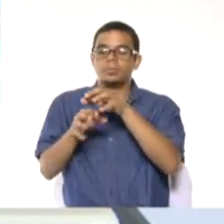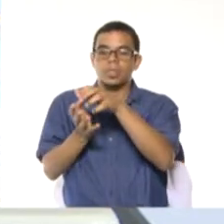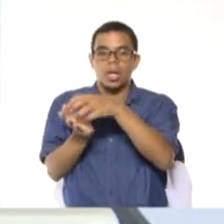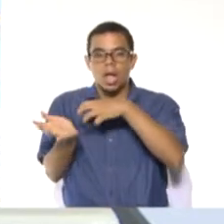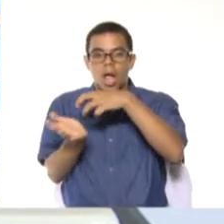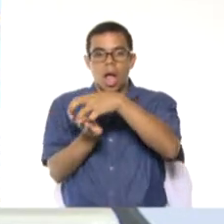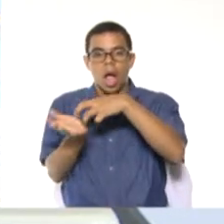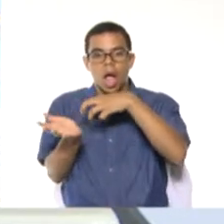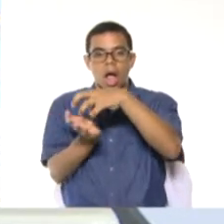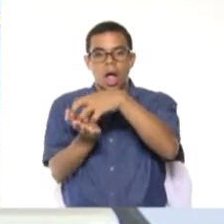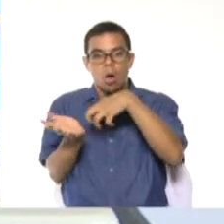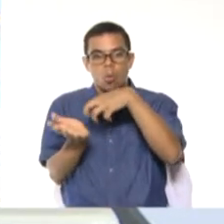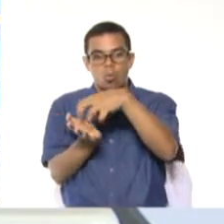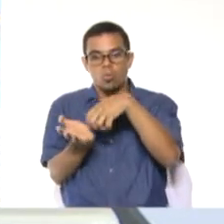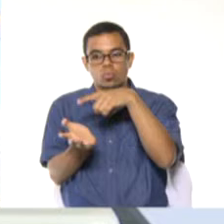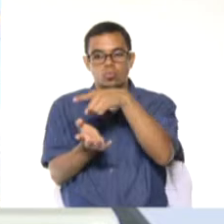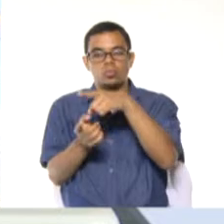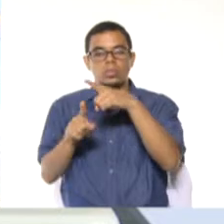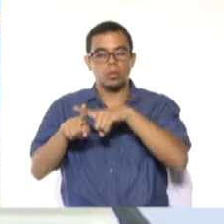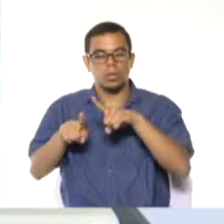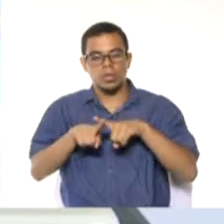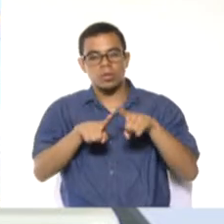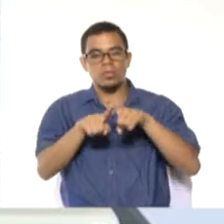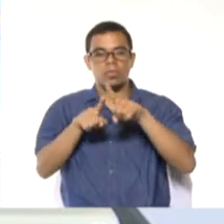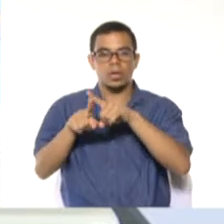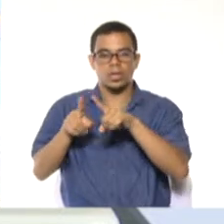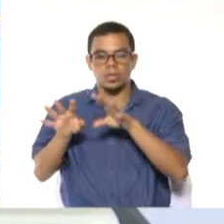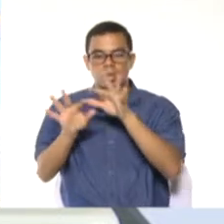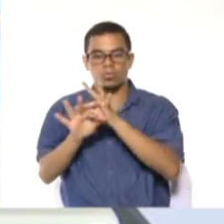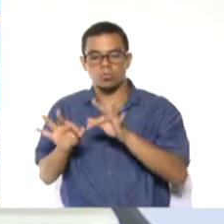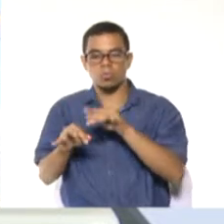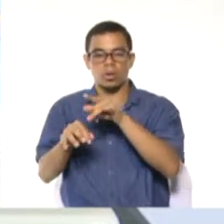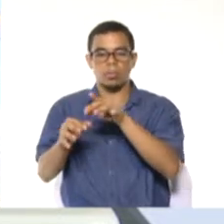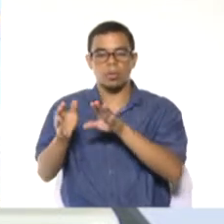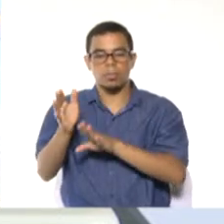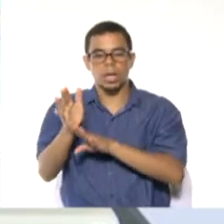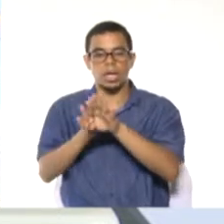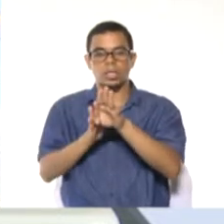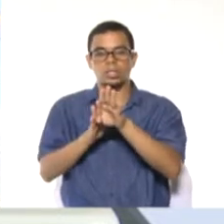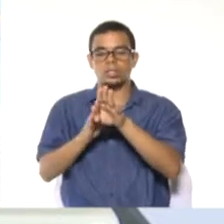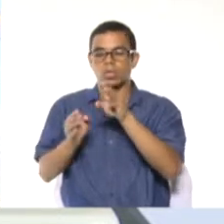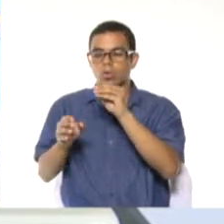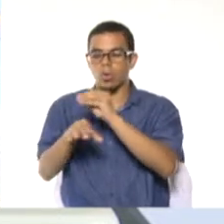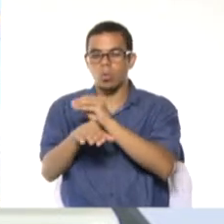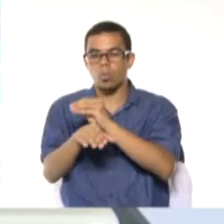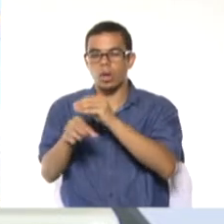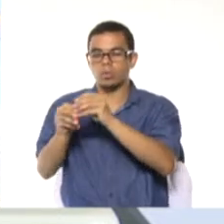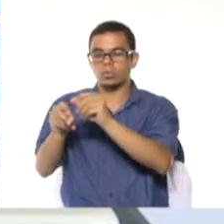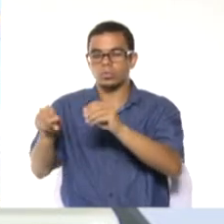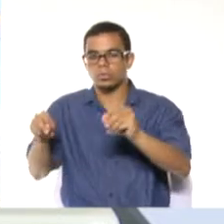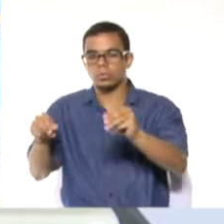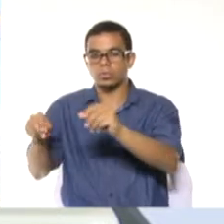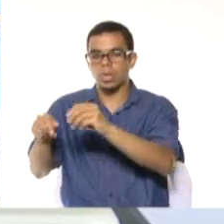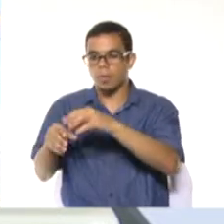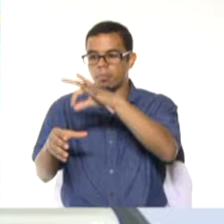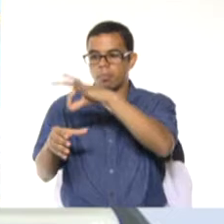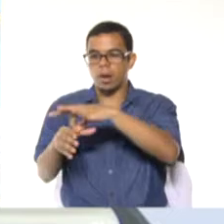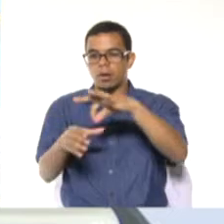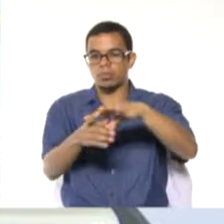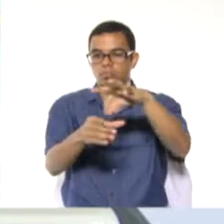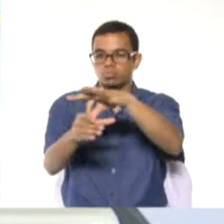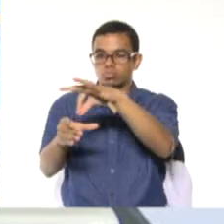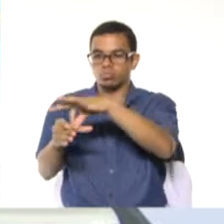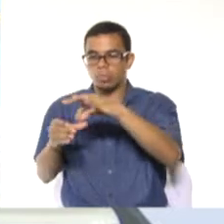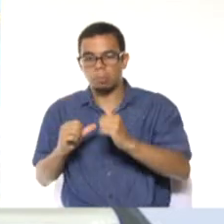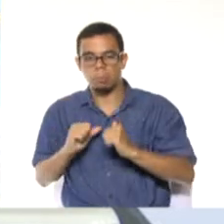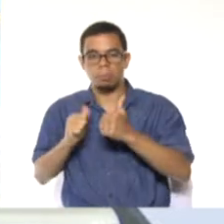varias herramientas agrícolas para poder fomentar la tierra, para prepararla para dicho cultivo. Muy